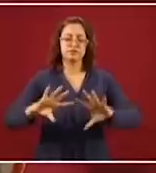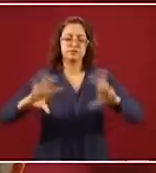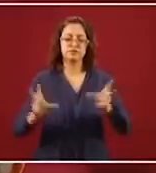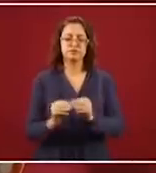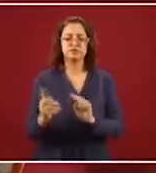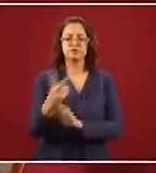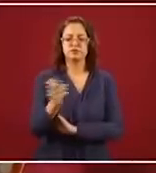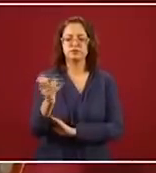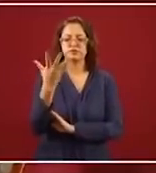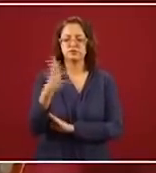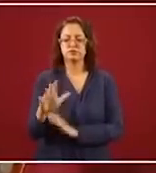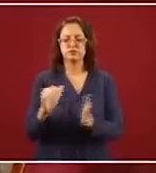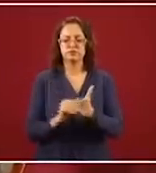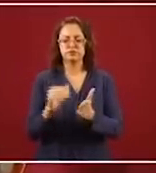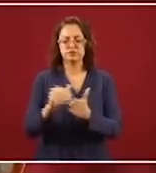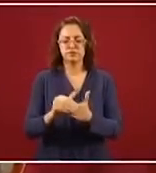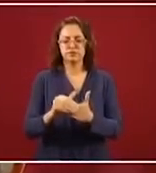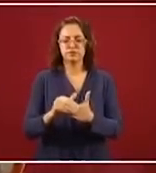210 millones.